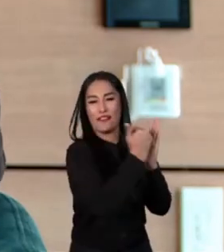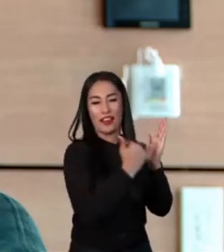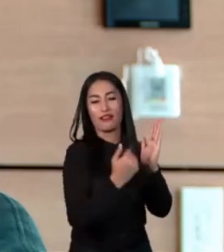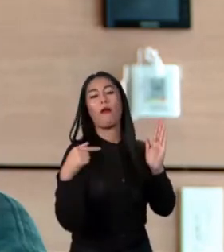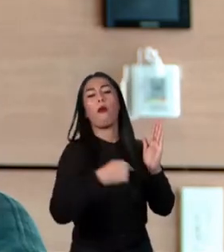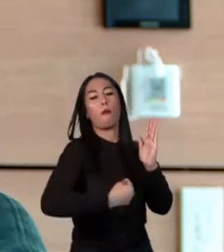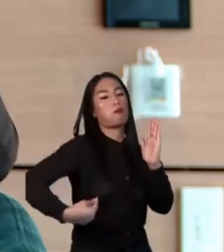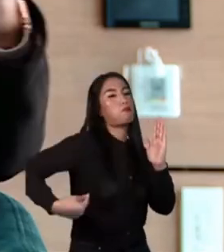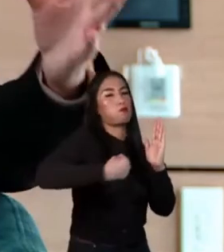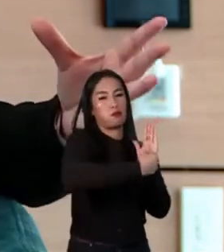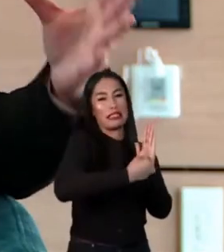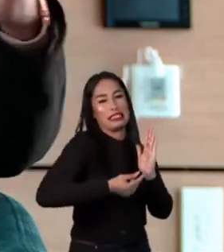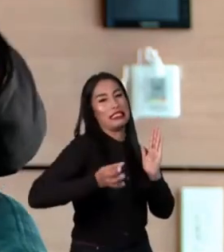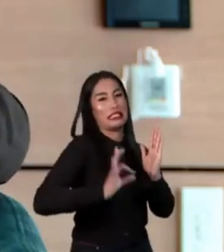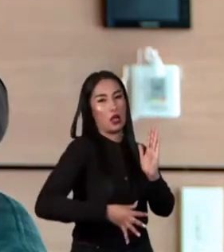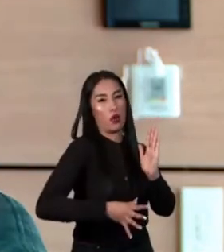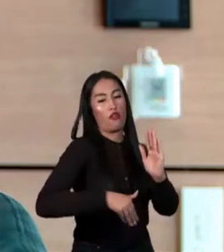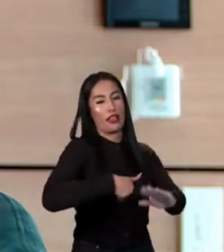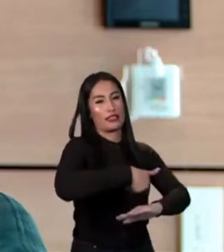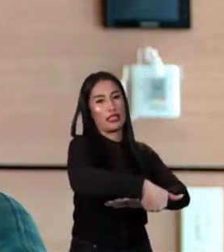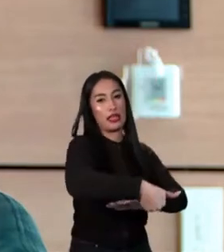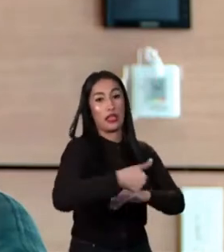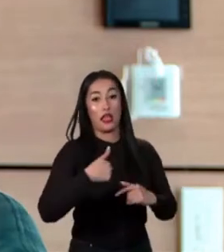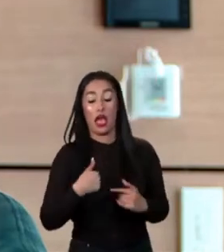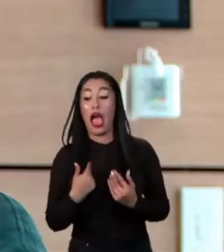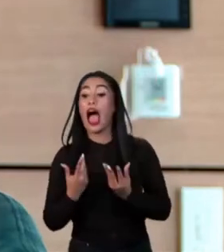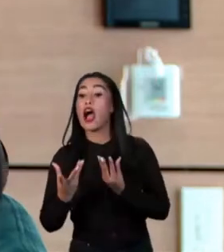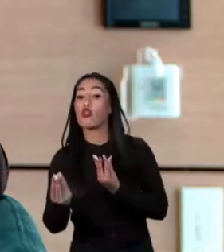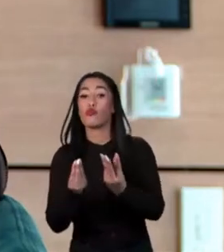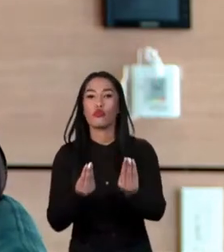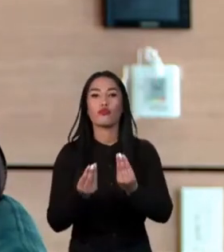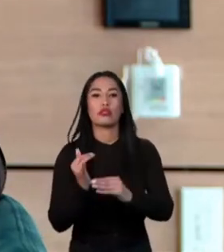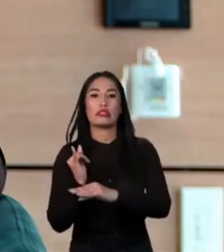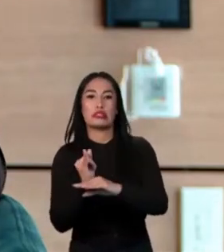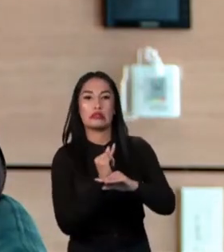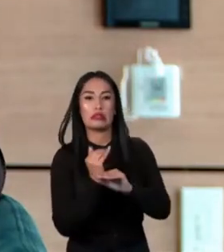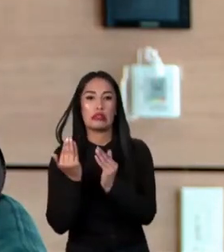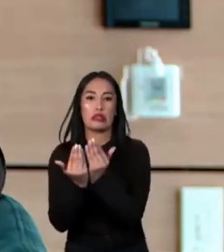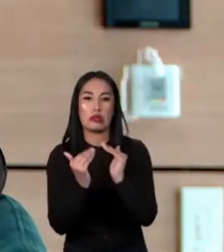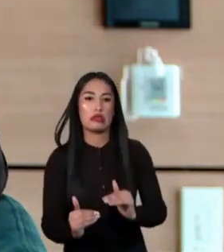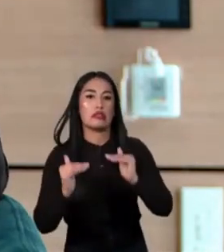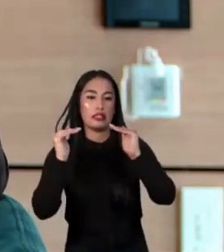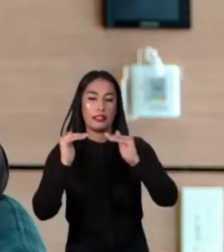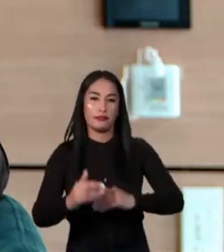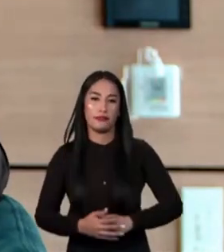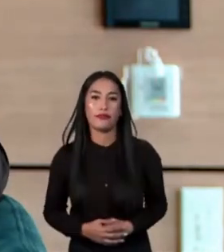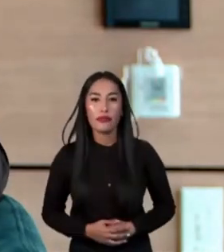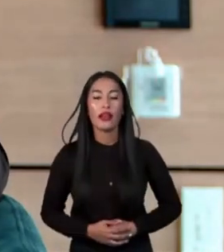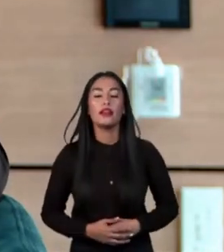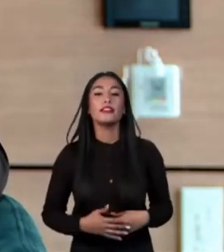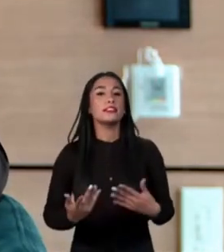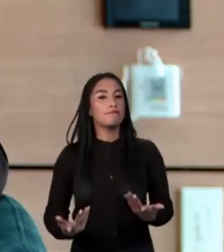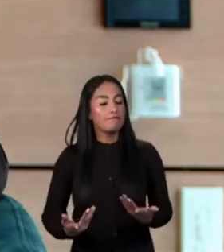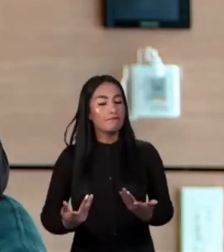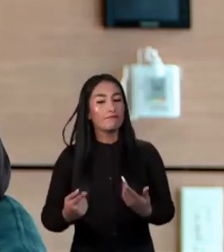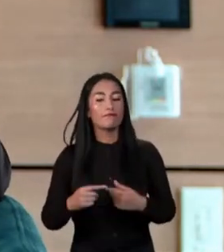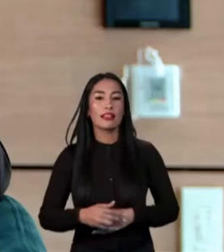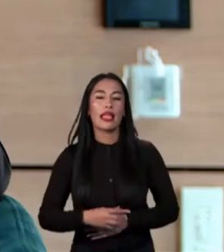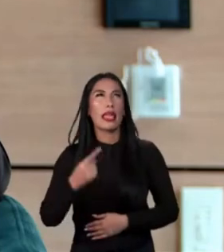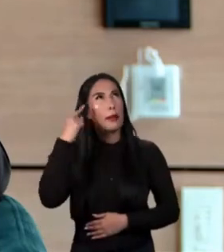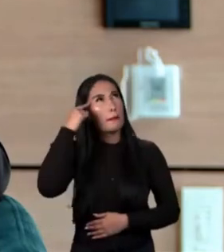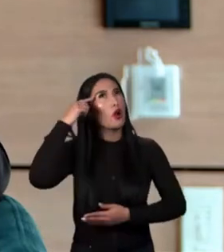pero que no tienen las cualificaciones que necesitan para el caso específico lo que estamos haciendo es decidir a qué resignificar la